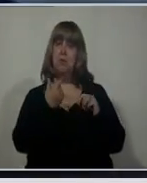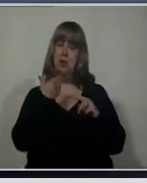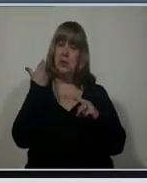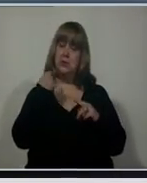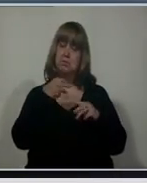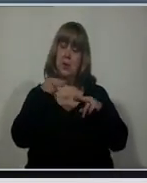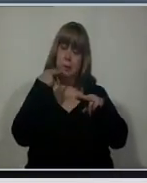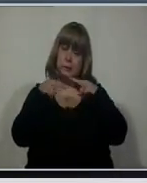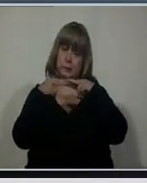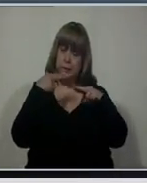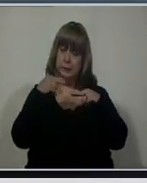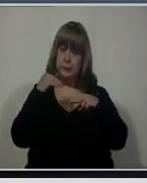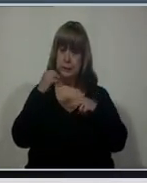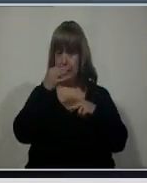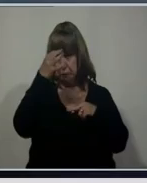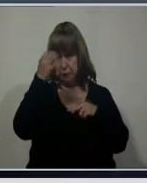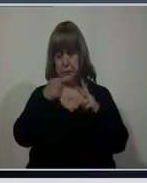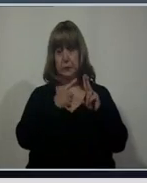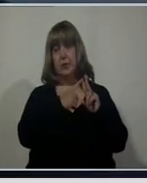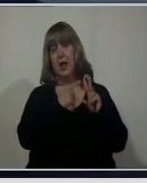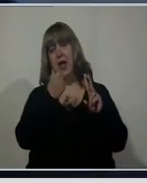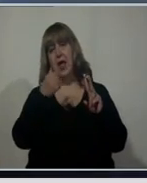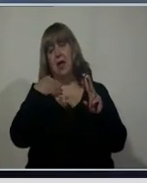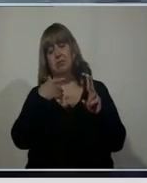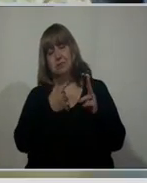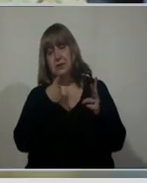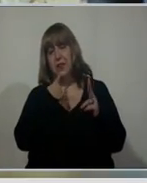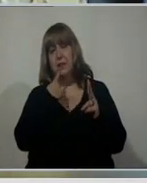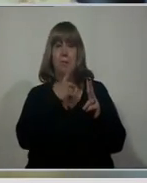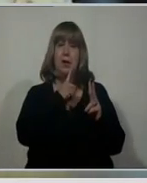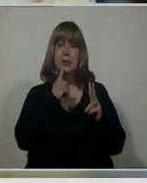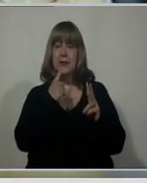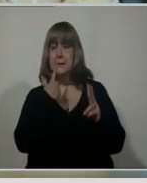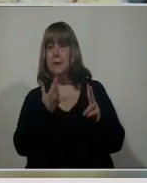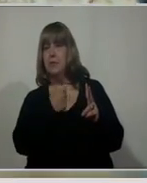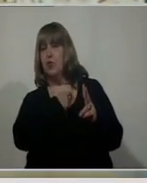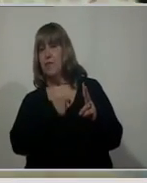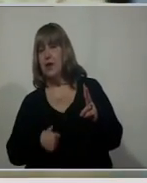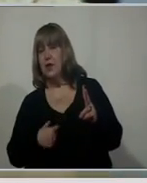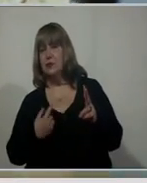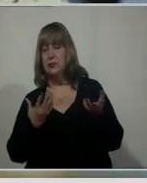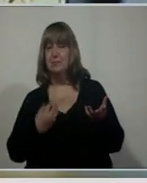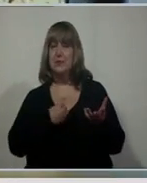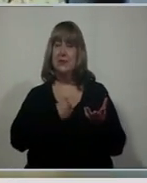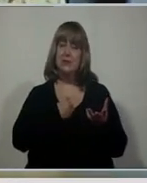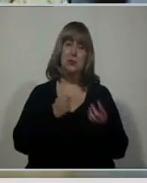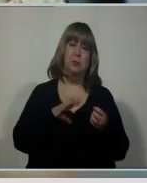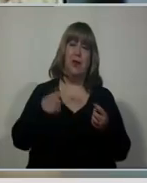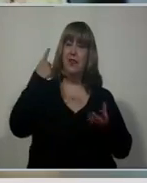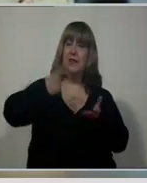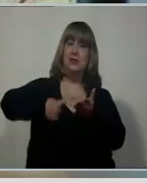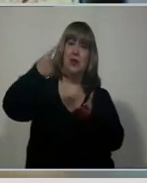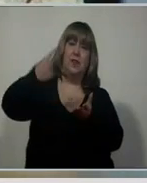dijo que las últimas decisiones que había tomado el gobierno la había desilusionado le habían defraudado